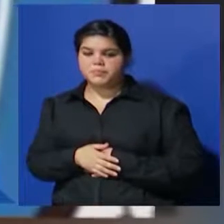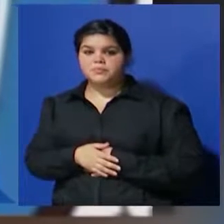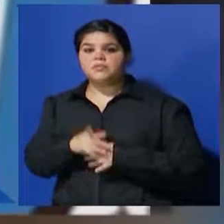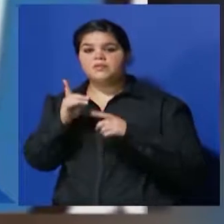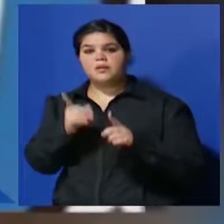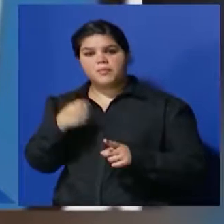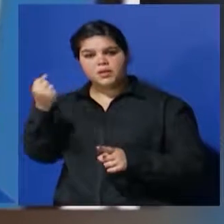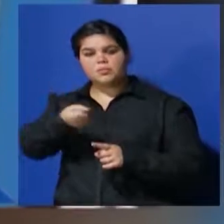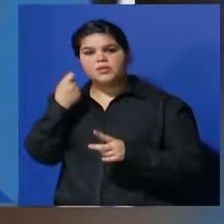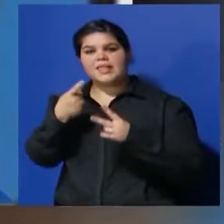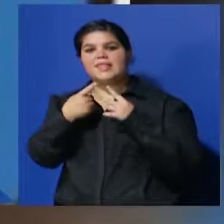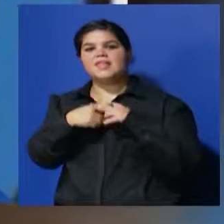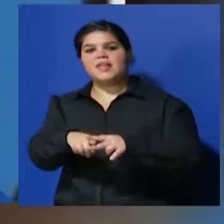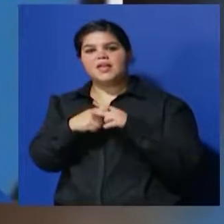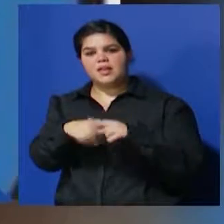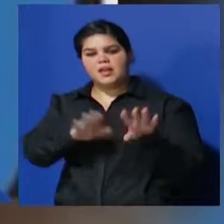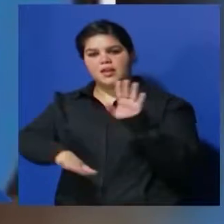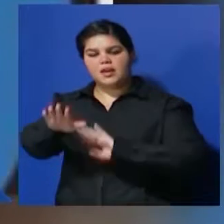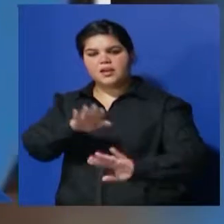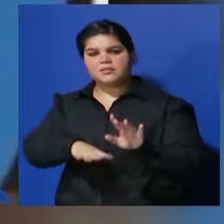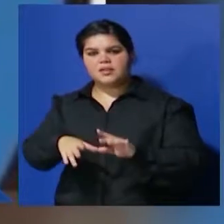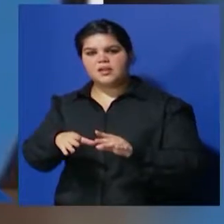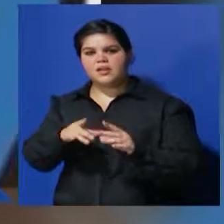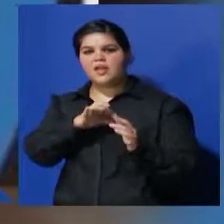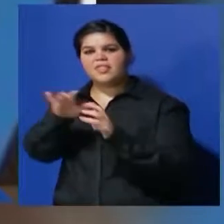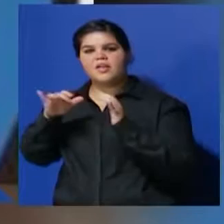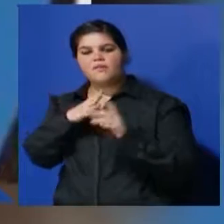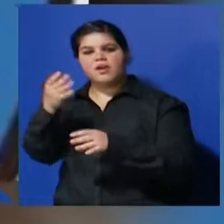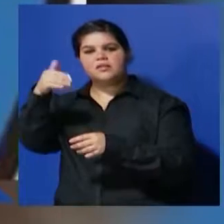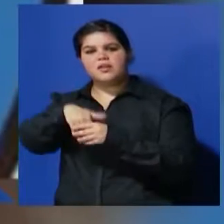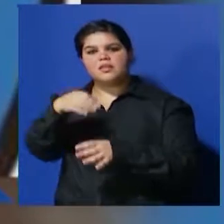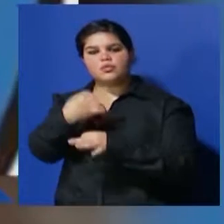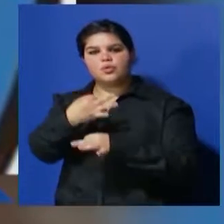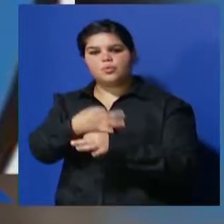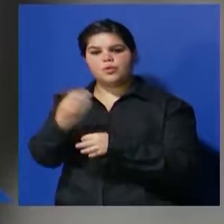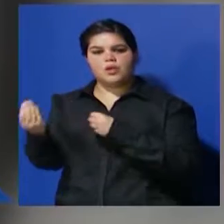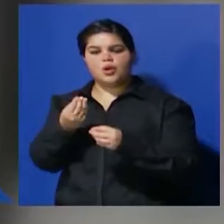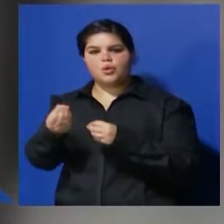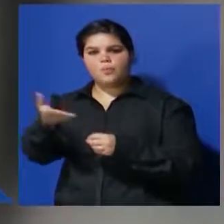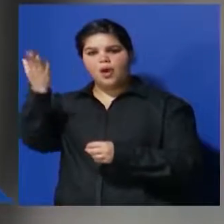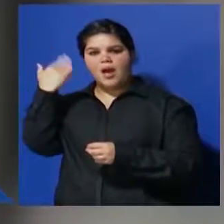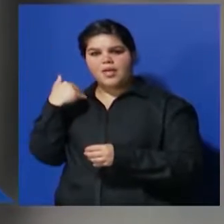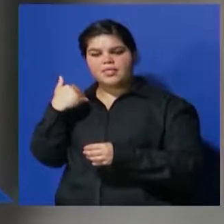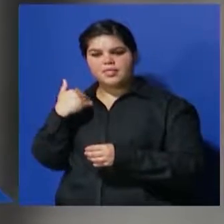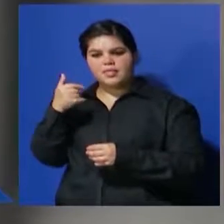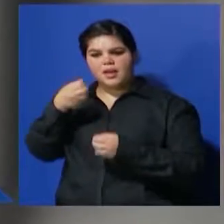talleres, debates en las escuelas sobre el vínculo violento que empieza desde